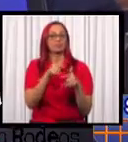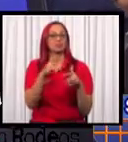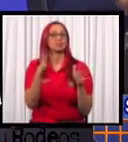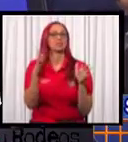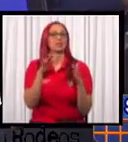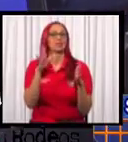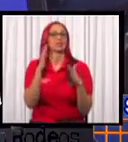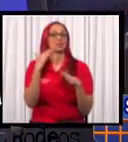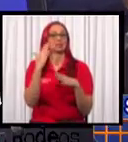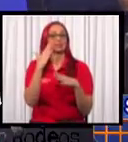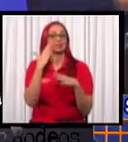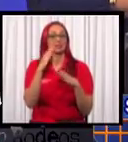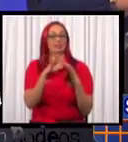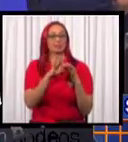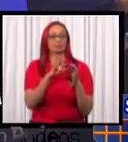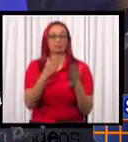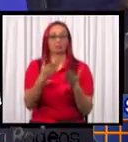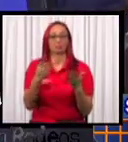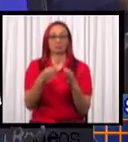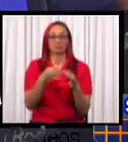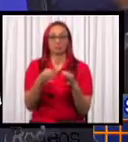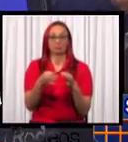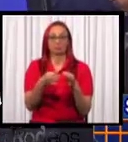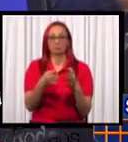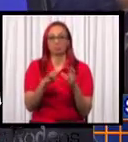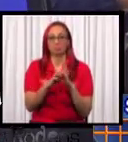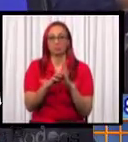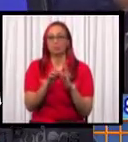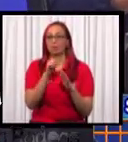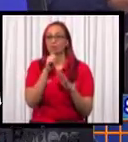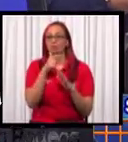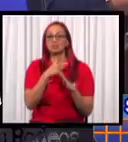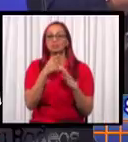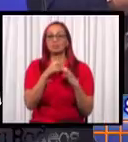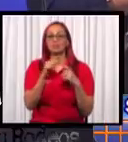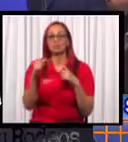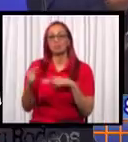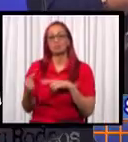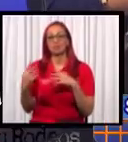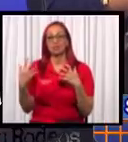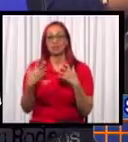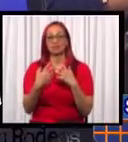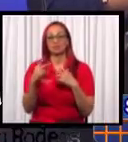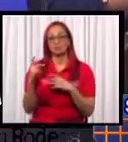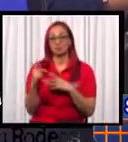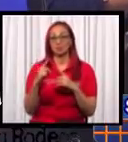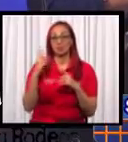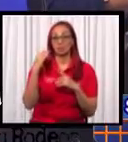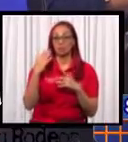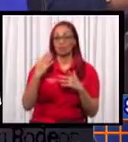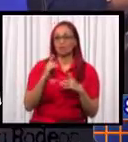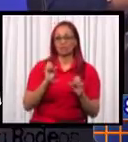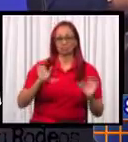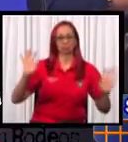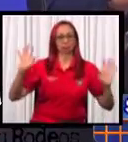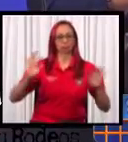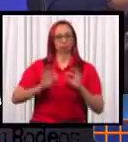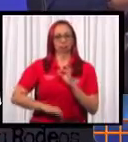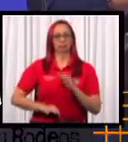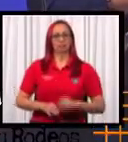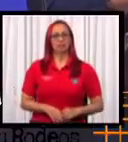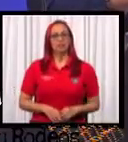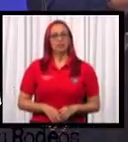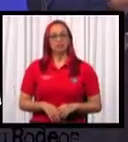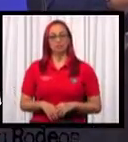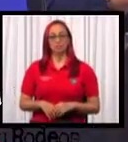se pone sobre la mesa de que no se están oponiendo a la Alianza del Pacífico porque sí, sino porque definitivamente